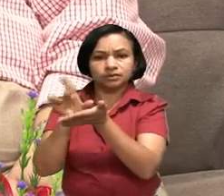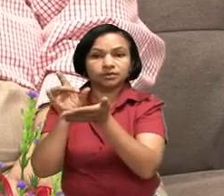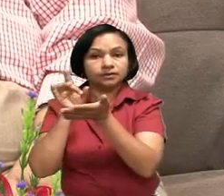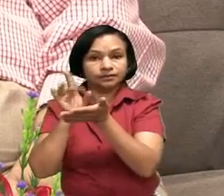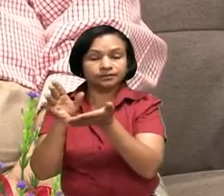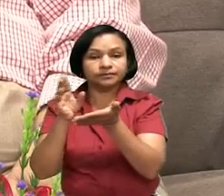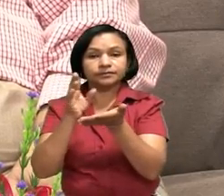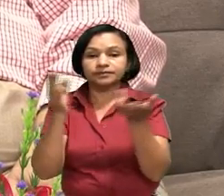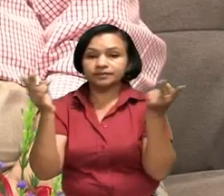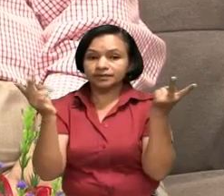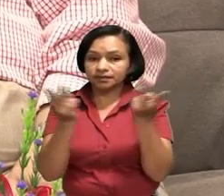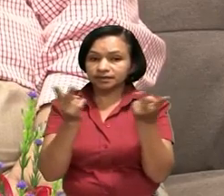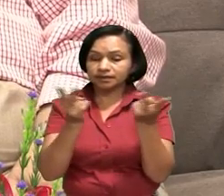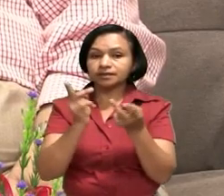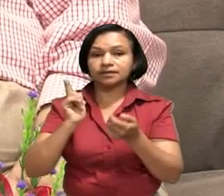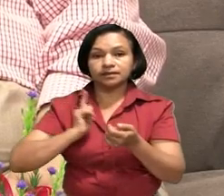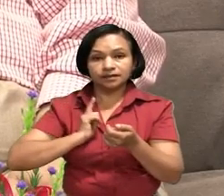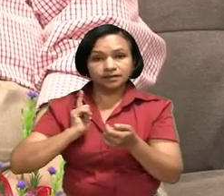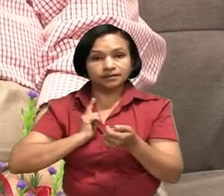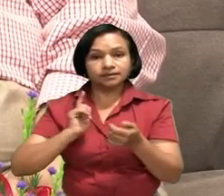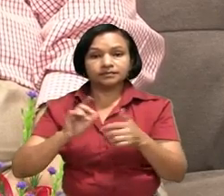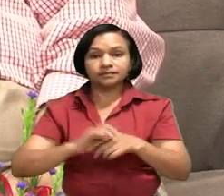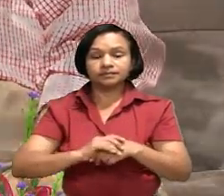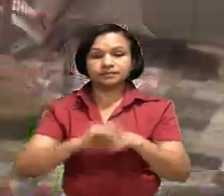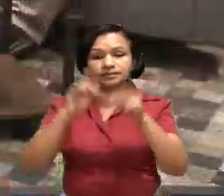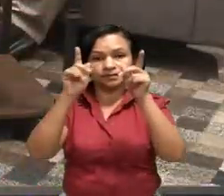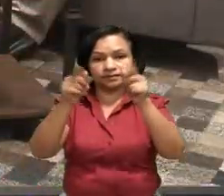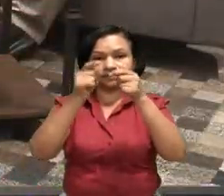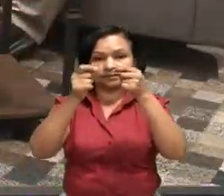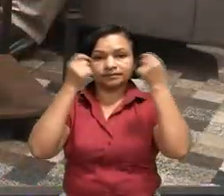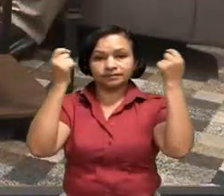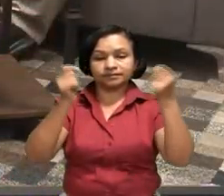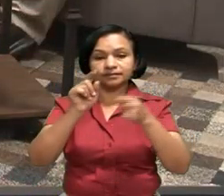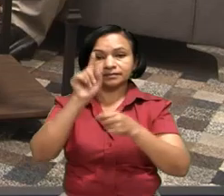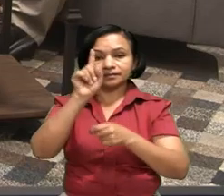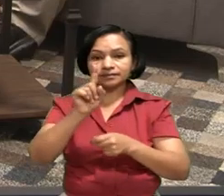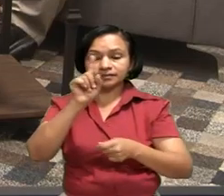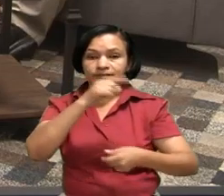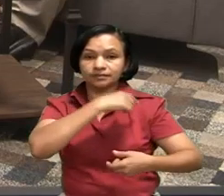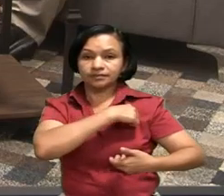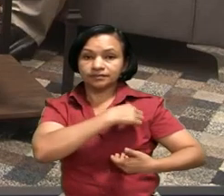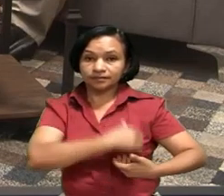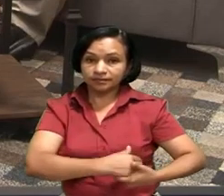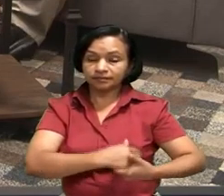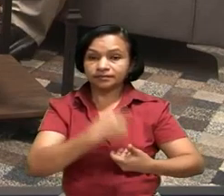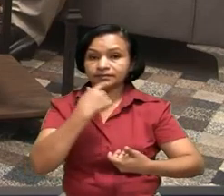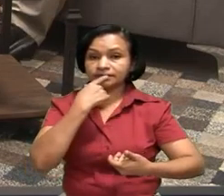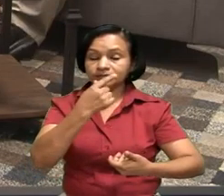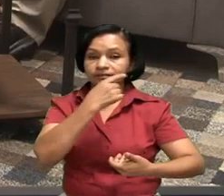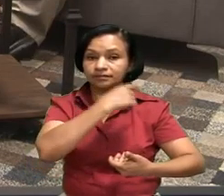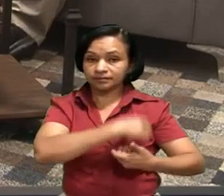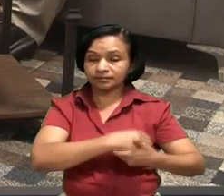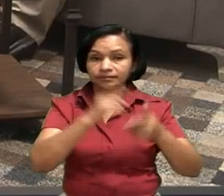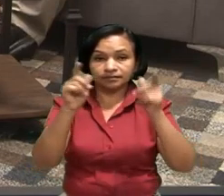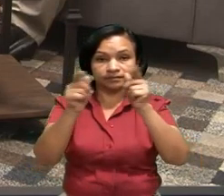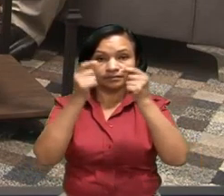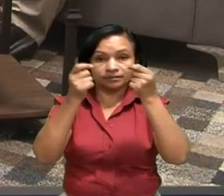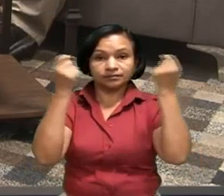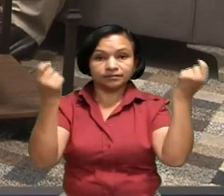sobreviviendo estamos celebrando este primero de marzo y digo celebrando porque